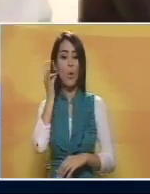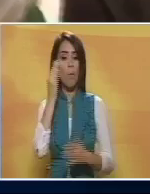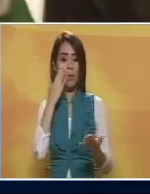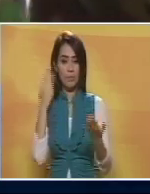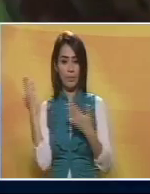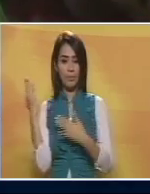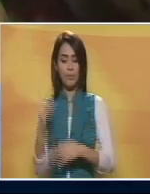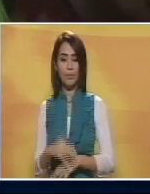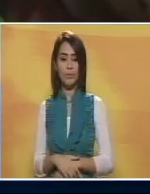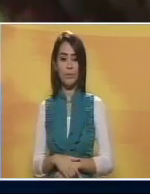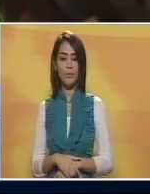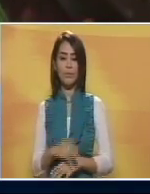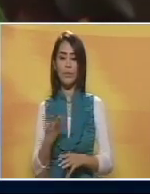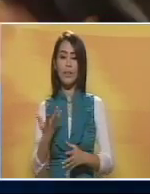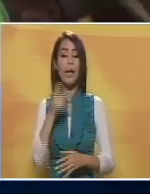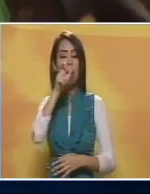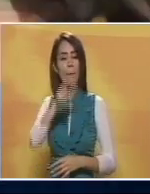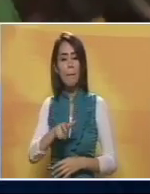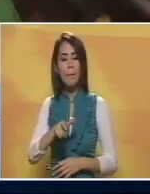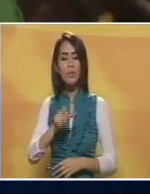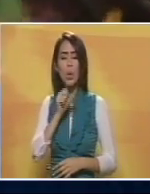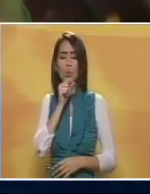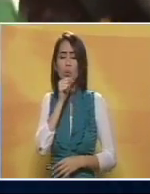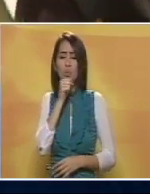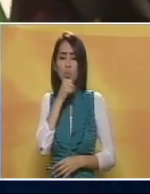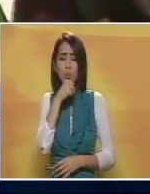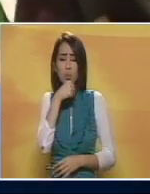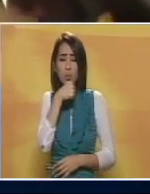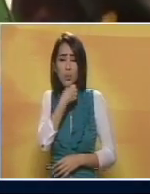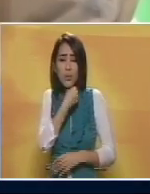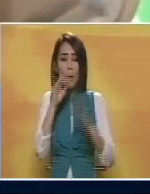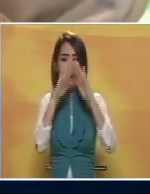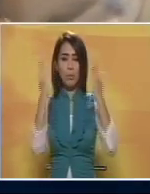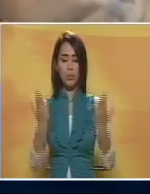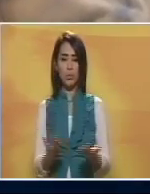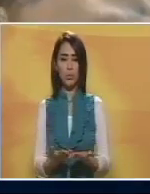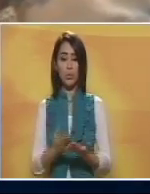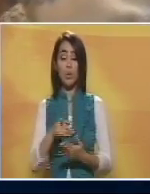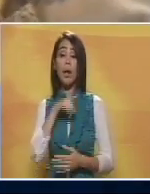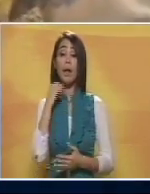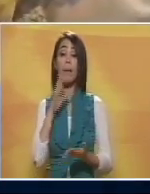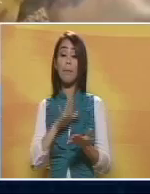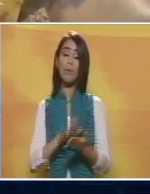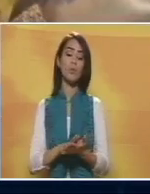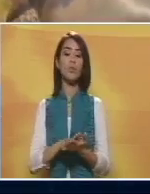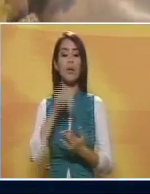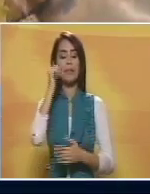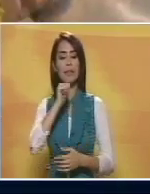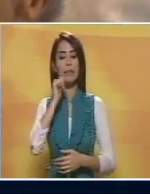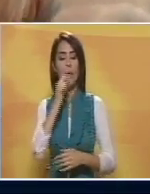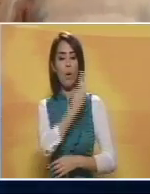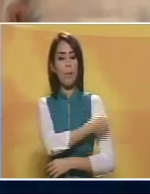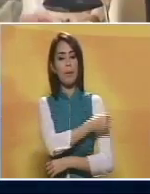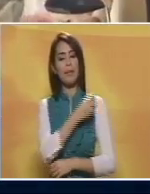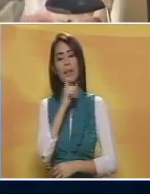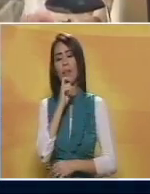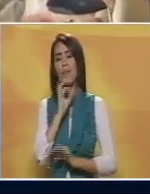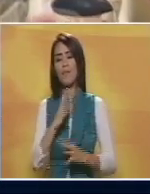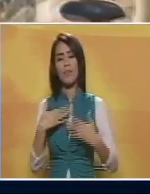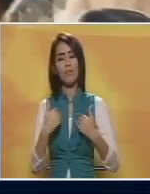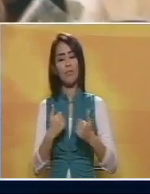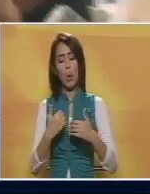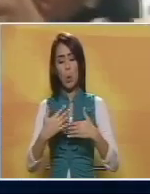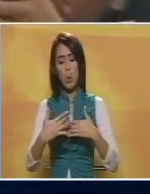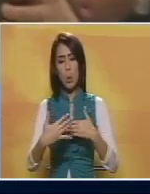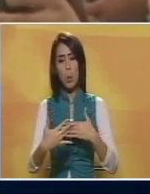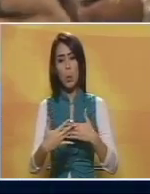Tajima, considerada la persona más anciana del mundo. La mujer falleció la noche de este sábado en un hospital tras complicaciones por su avanzada